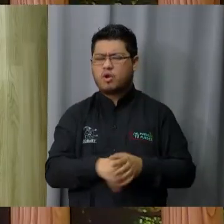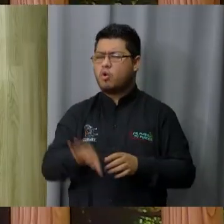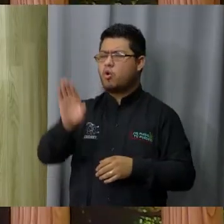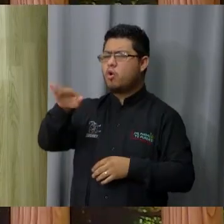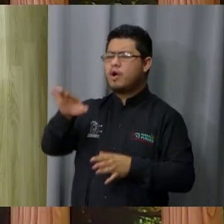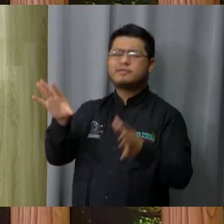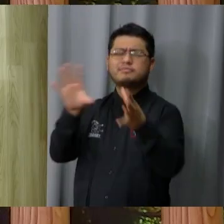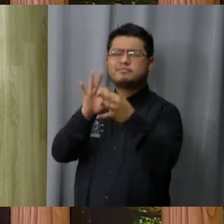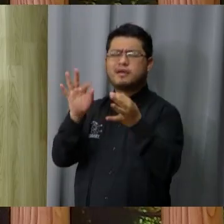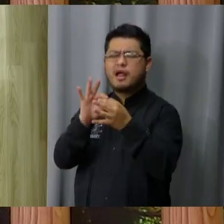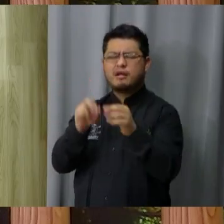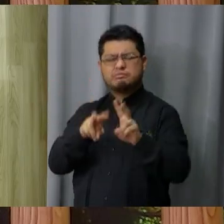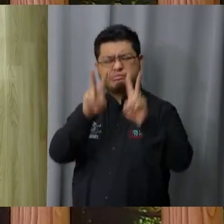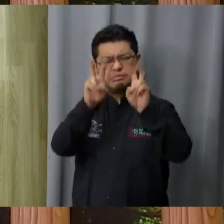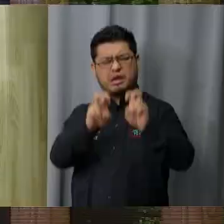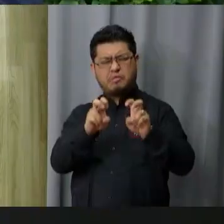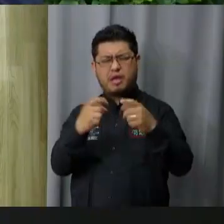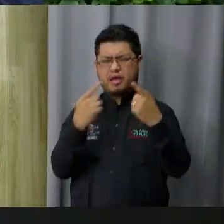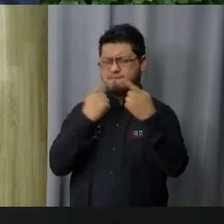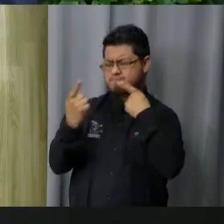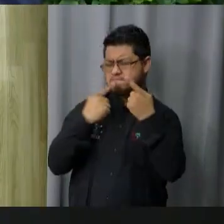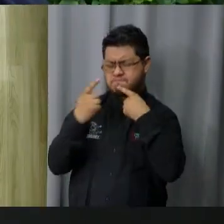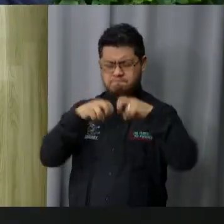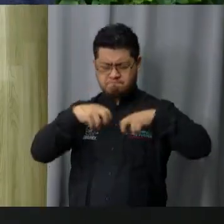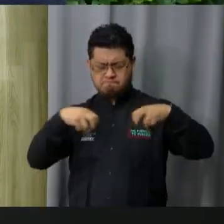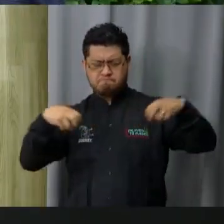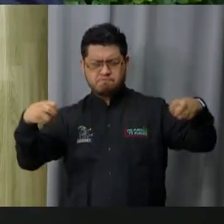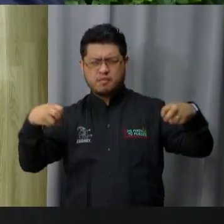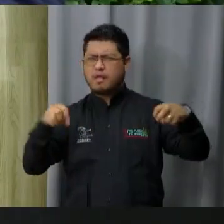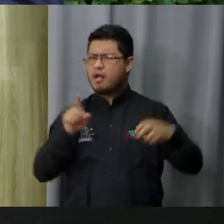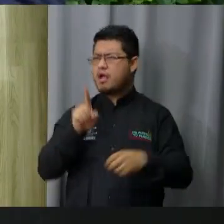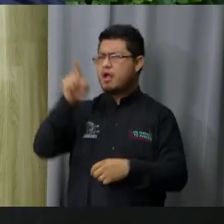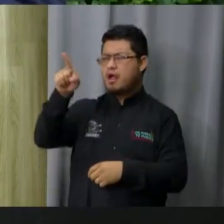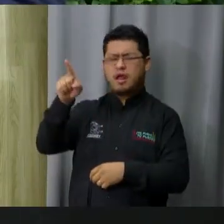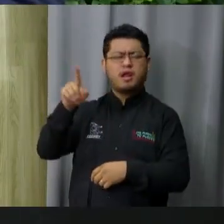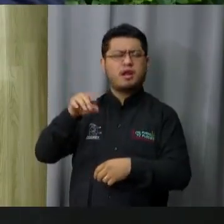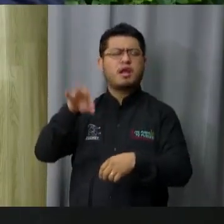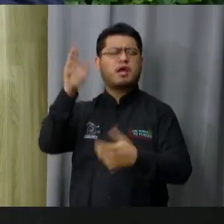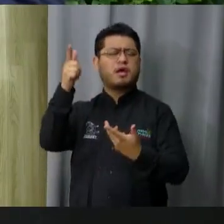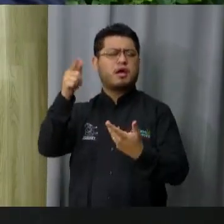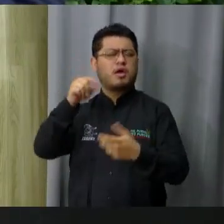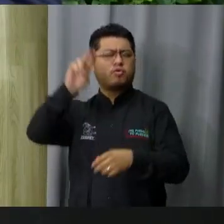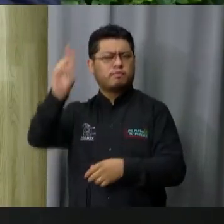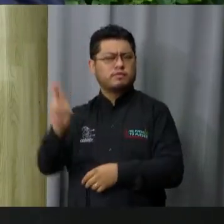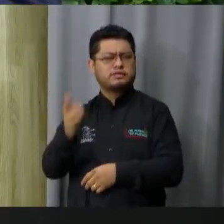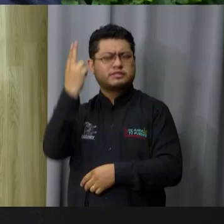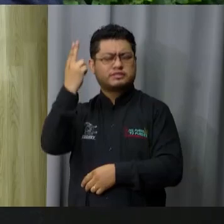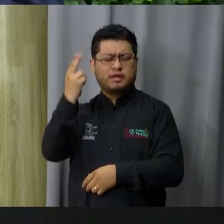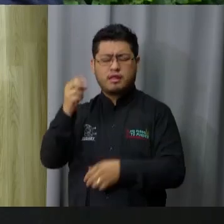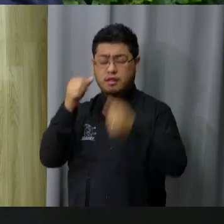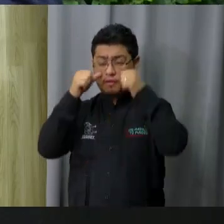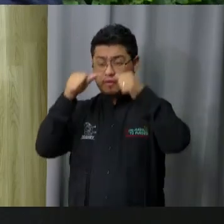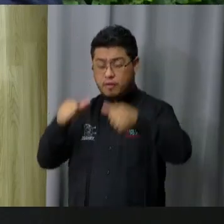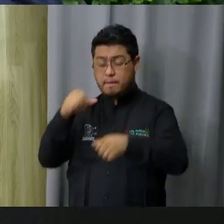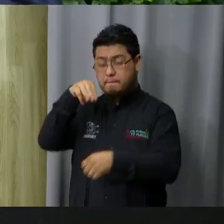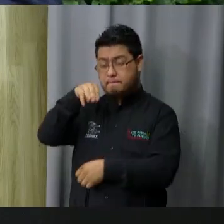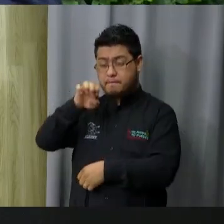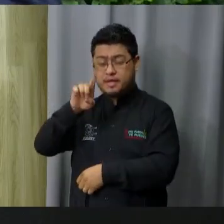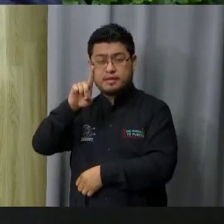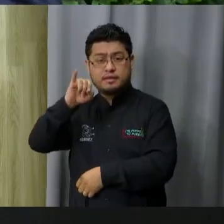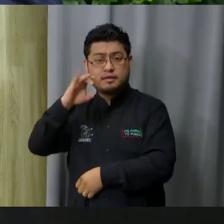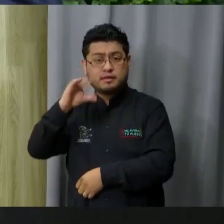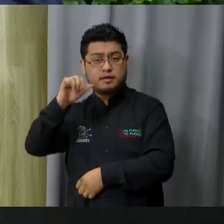Facultad de Medicina. Sí, este conversatorio, bueno, ha sido denominado la familia en las discapacidades, uh-huh, ¿no? Y pues